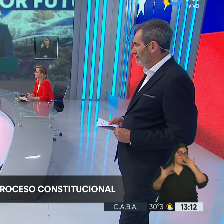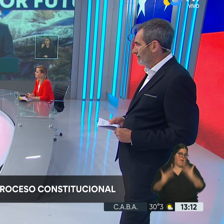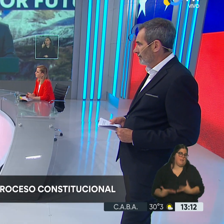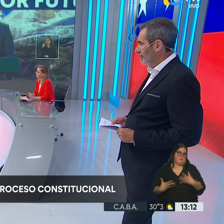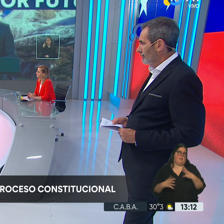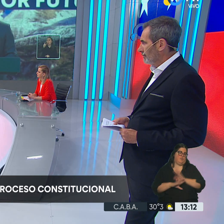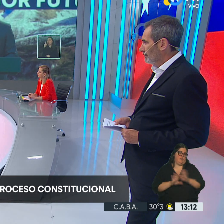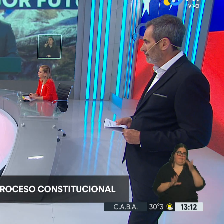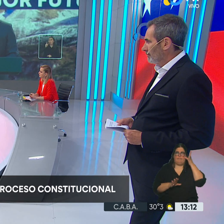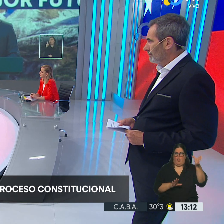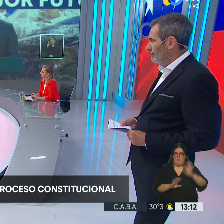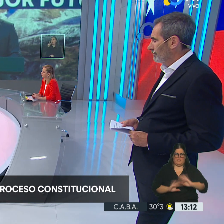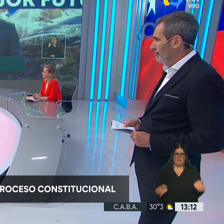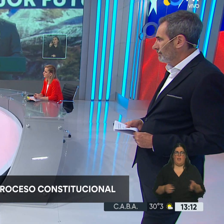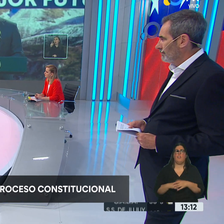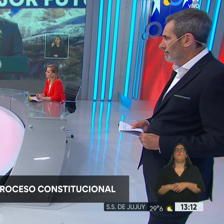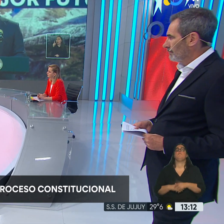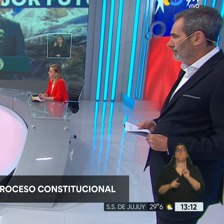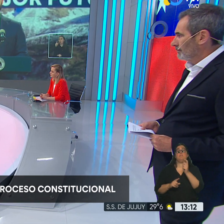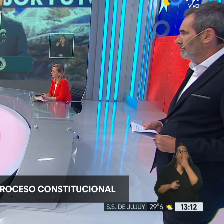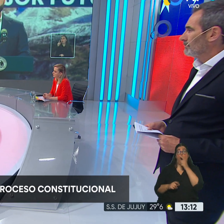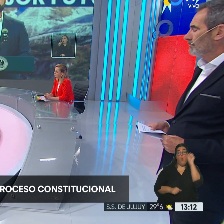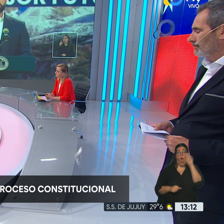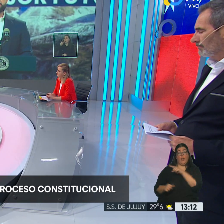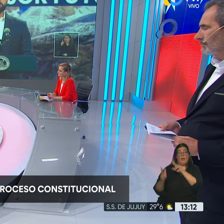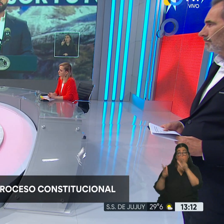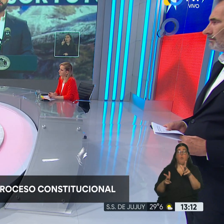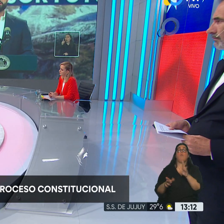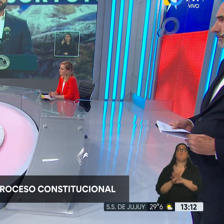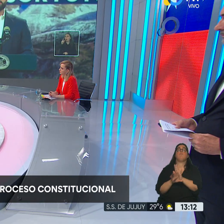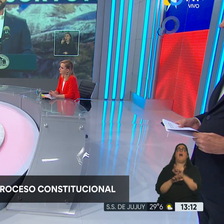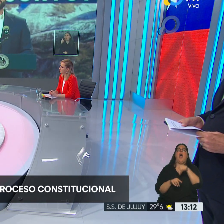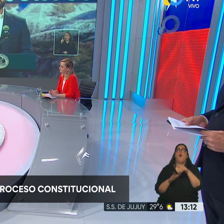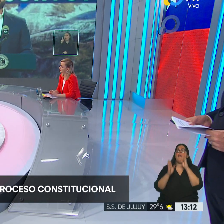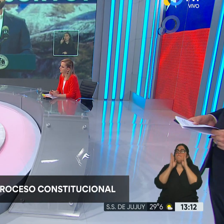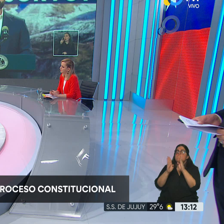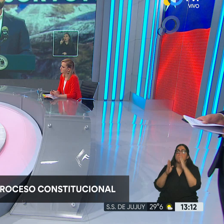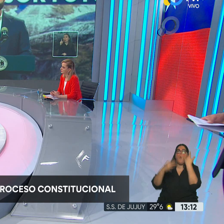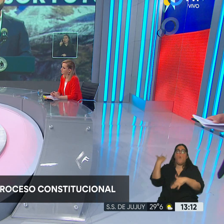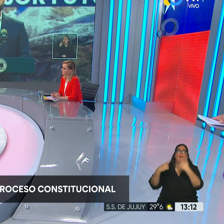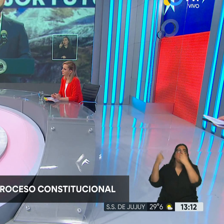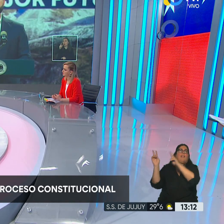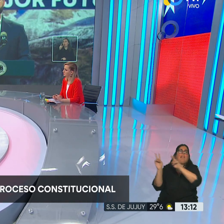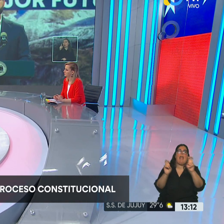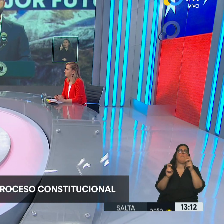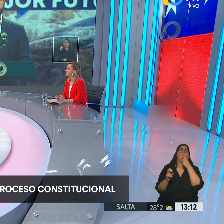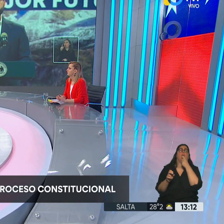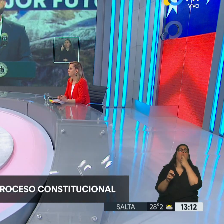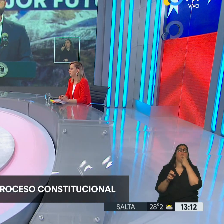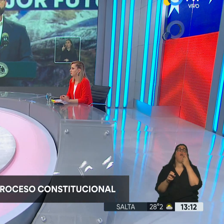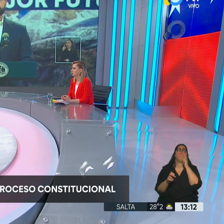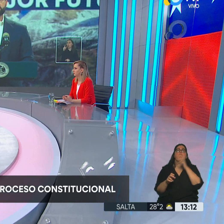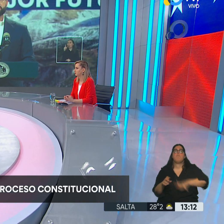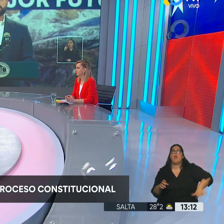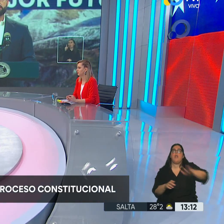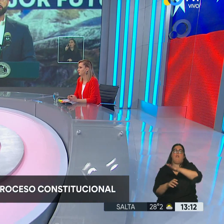lado también, lo que el propio Boric también decía, ¿no? Las urgencias son otras. También se coló, por ejemplo, el tema de inseguridad muy fuerte,